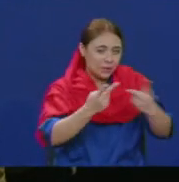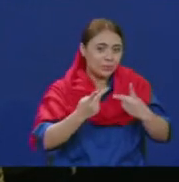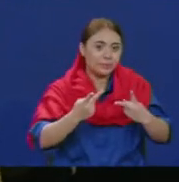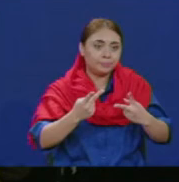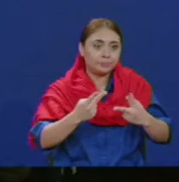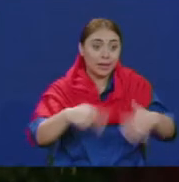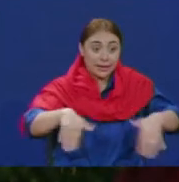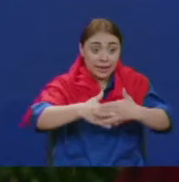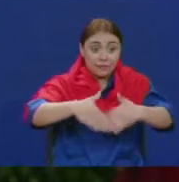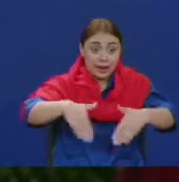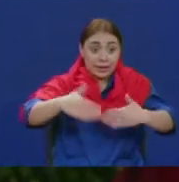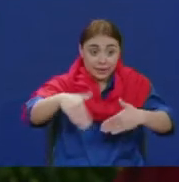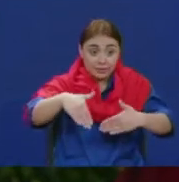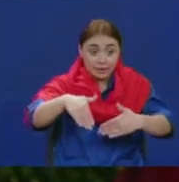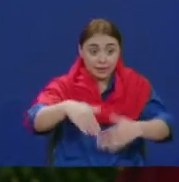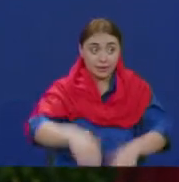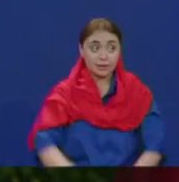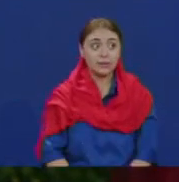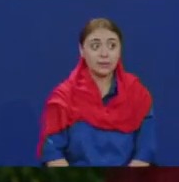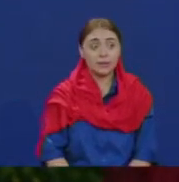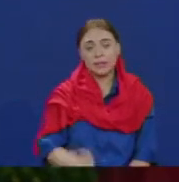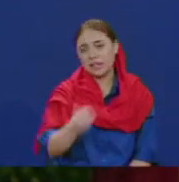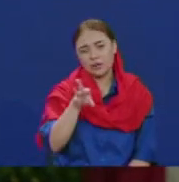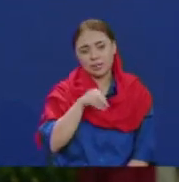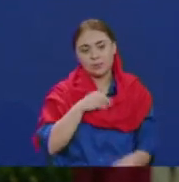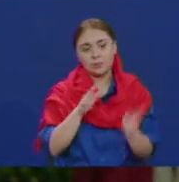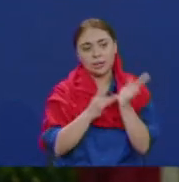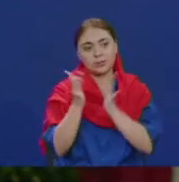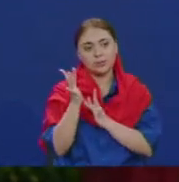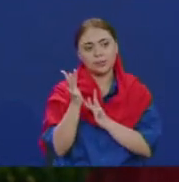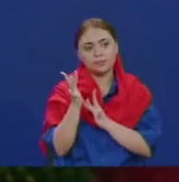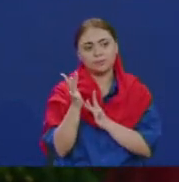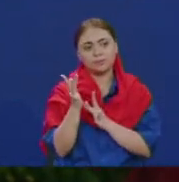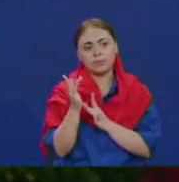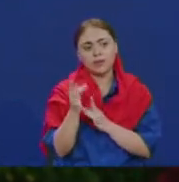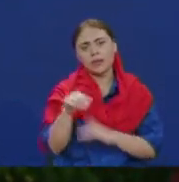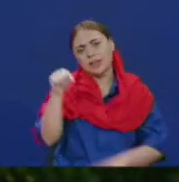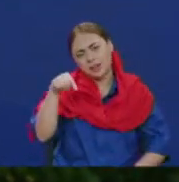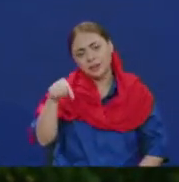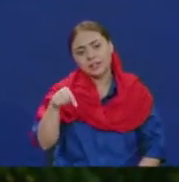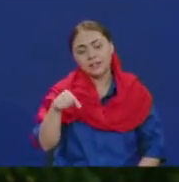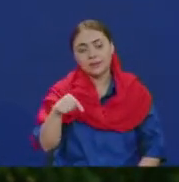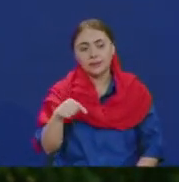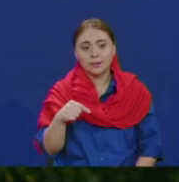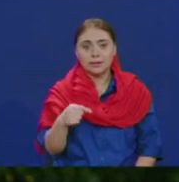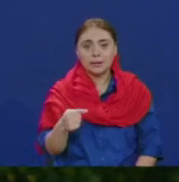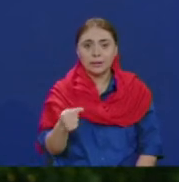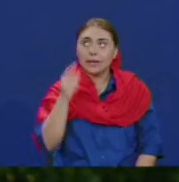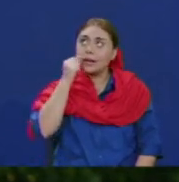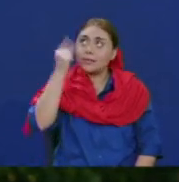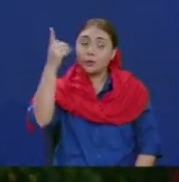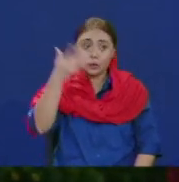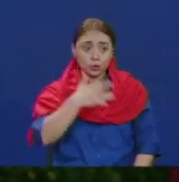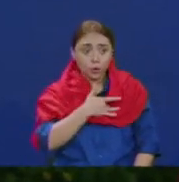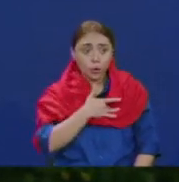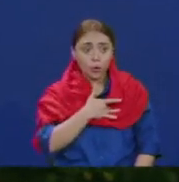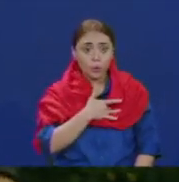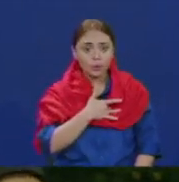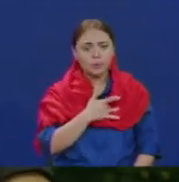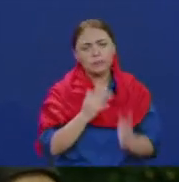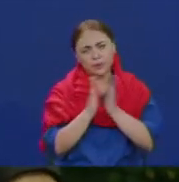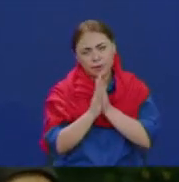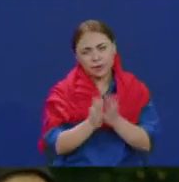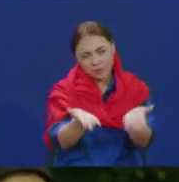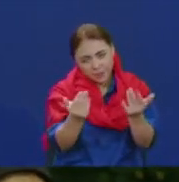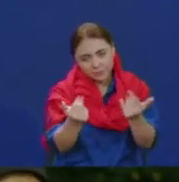a recibir a Cristo, pero ahorita con la palabra el Espíritu Santo lo volvió a tocar? Yo quiero invitarle a que se